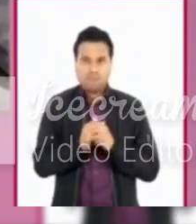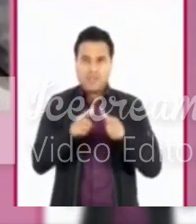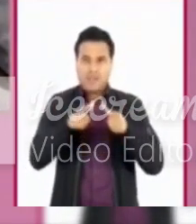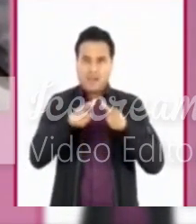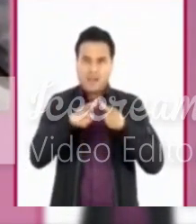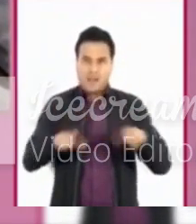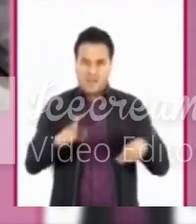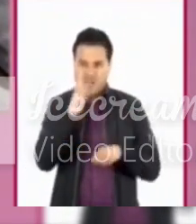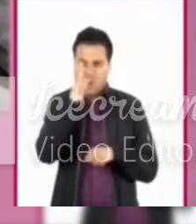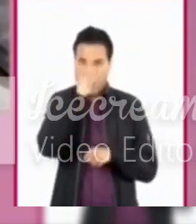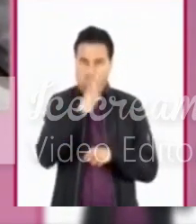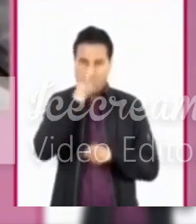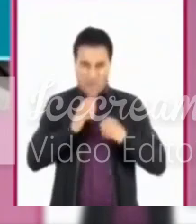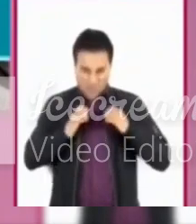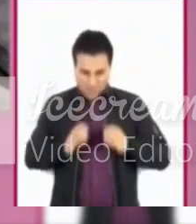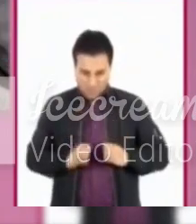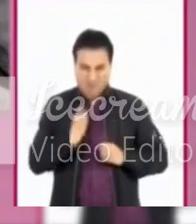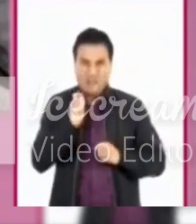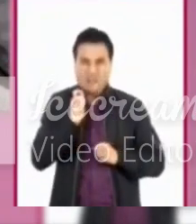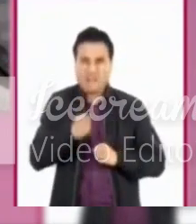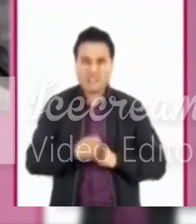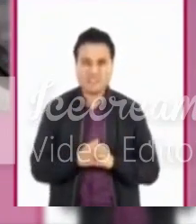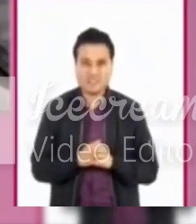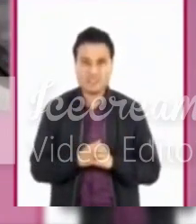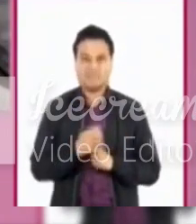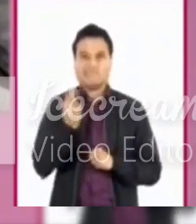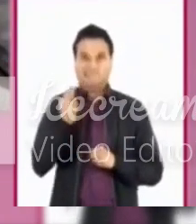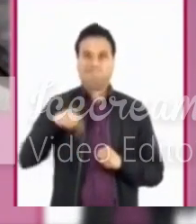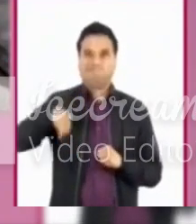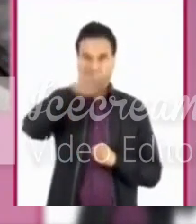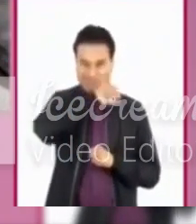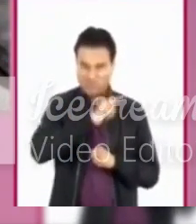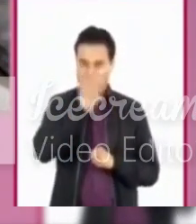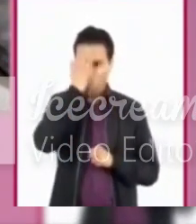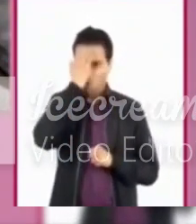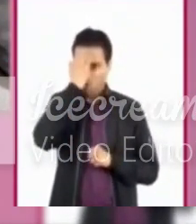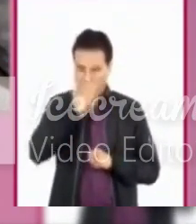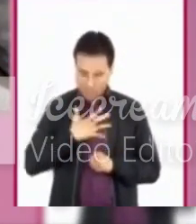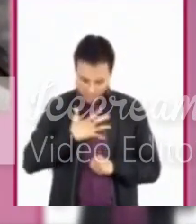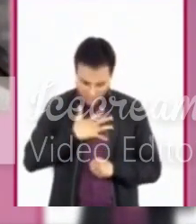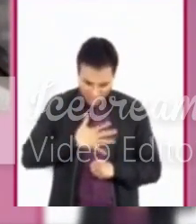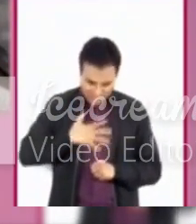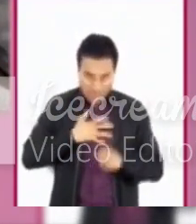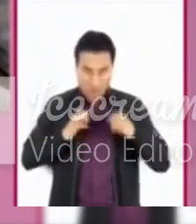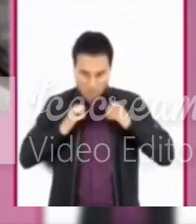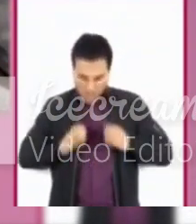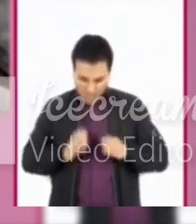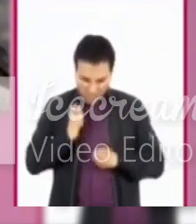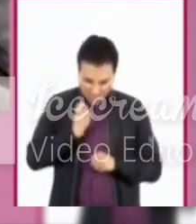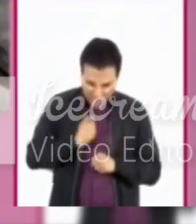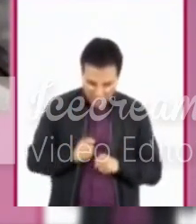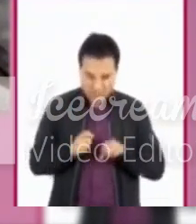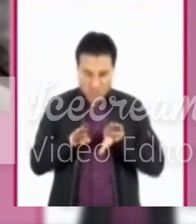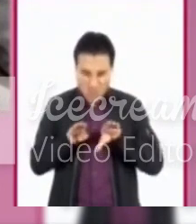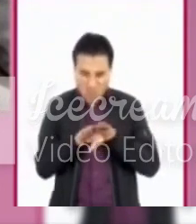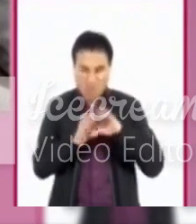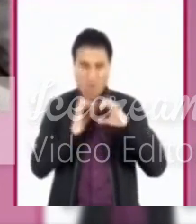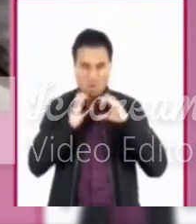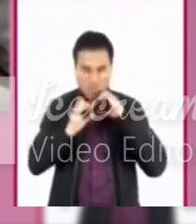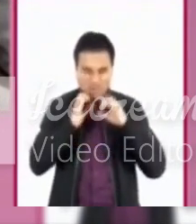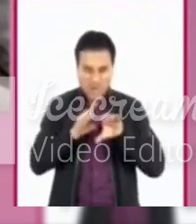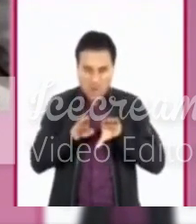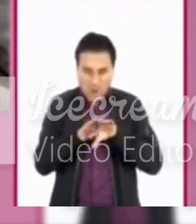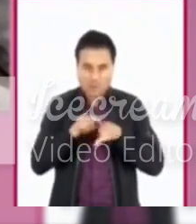corporal? Que necesitamos explorar formas de movimiento, podemos comunicarnos y podemos